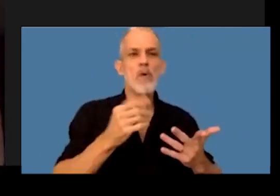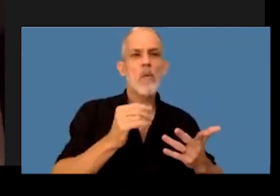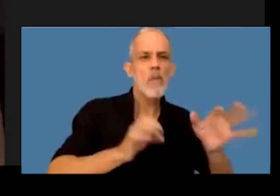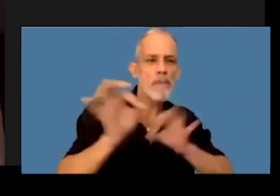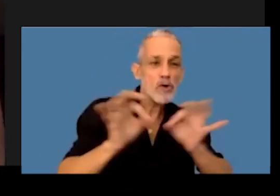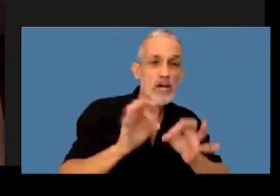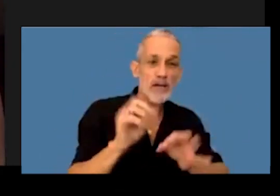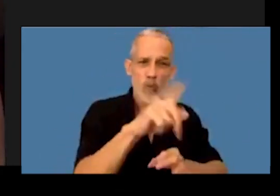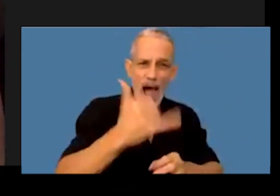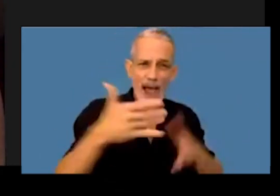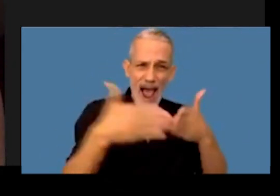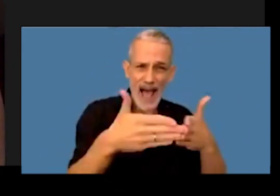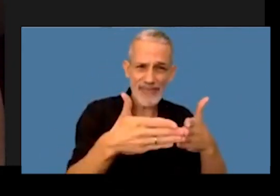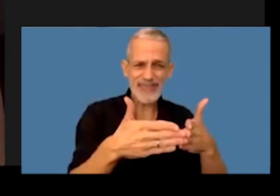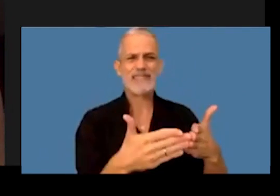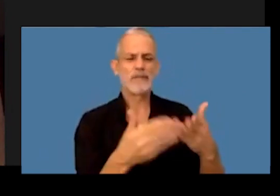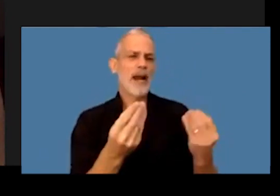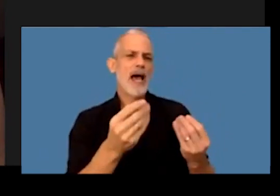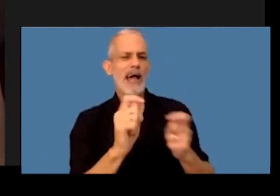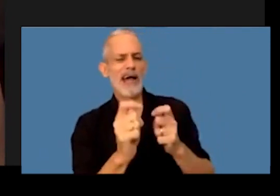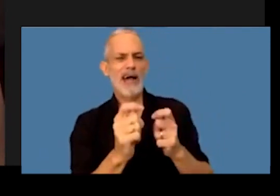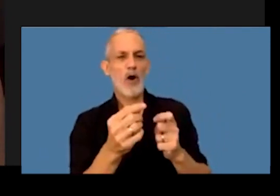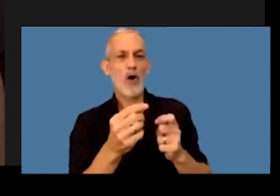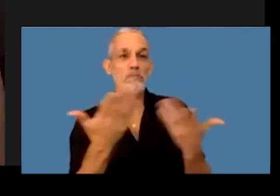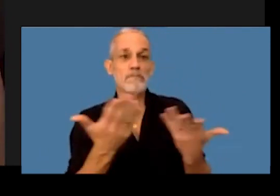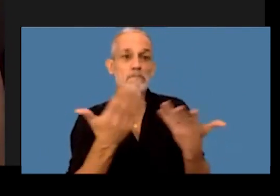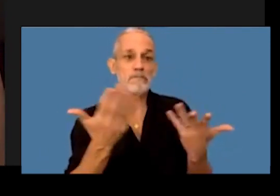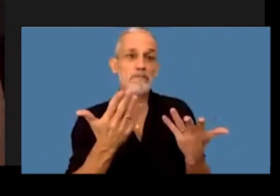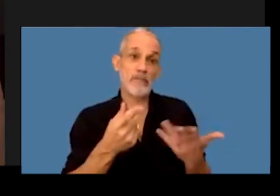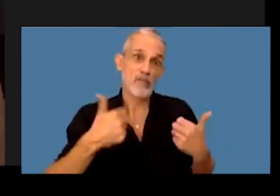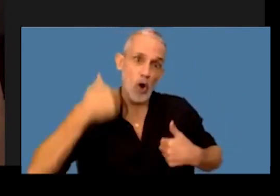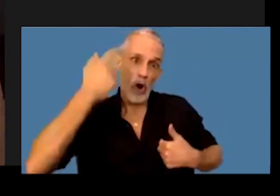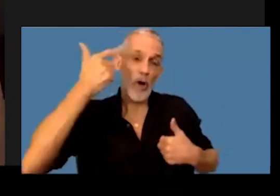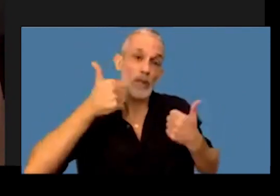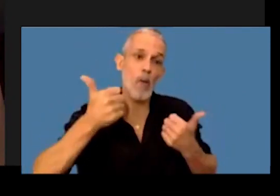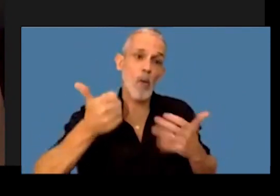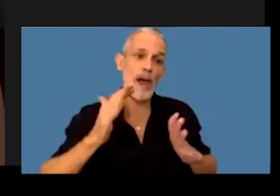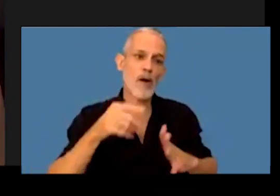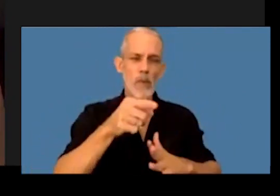que pudiera hacerlo, que están en base y esto estaría bueno. Porque ese